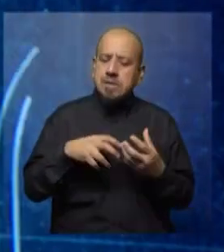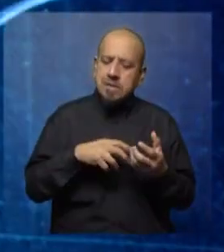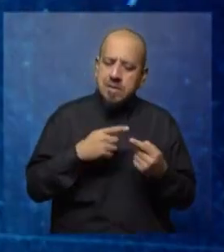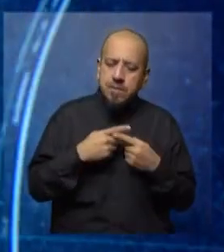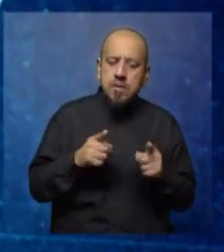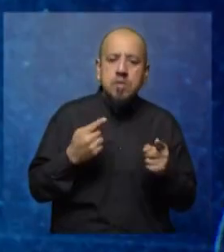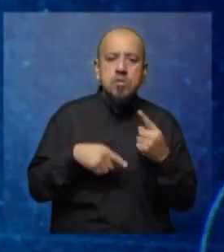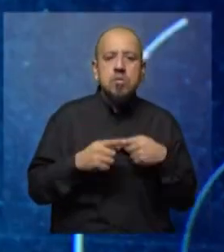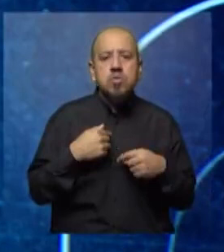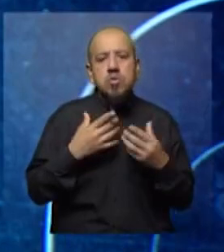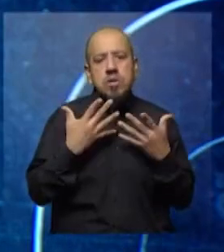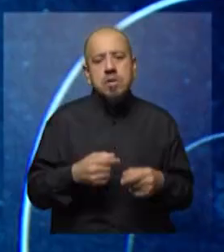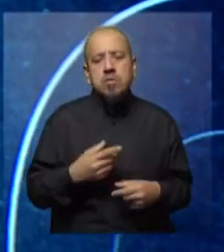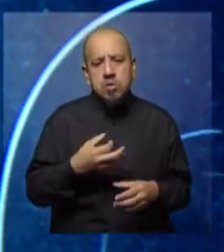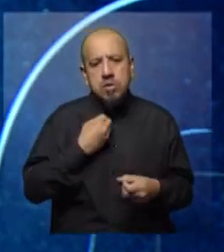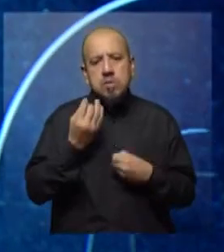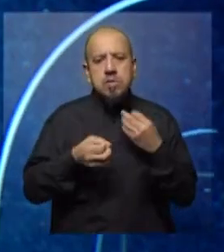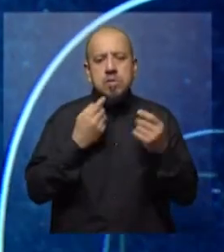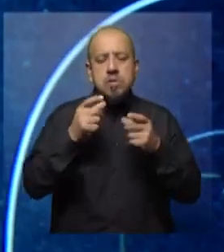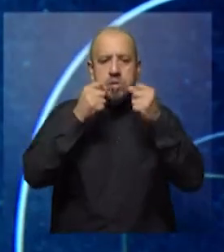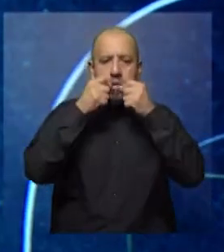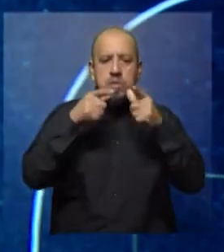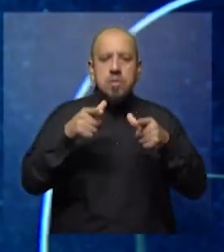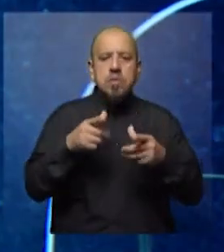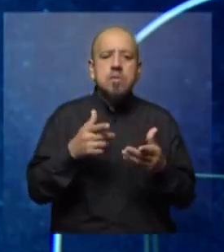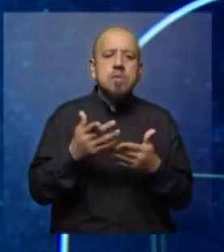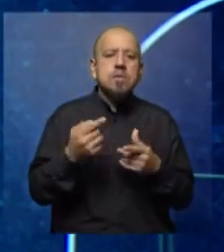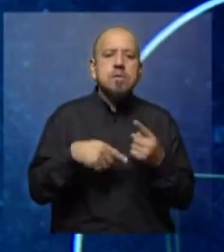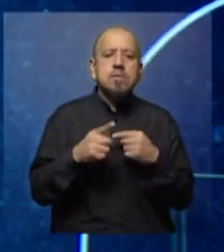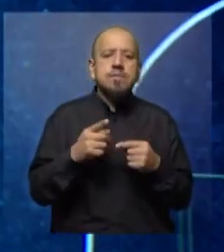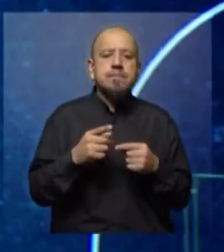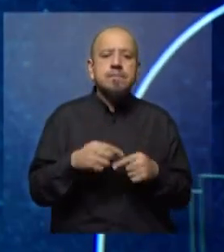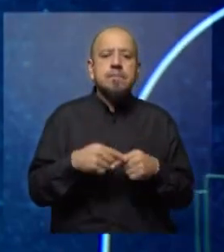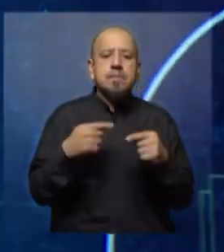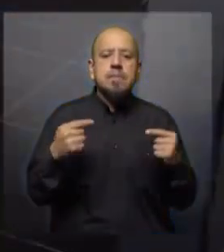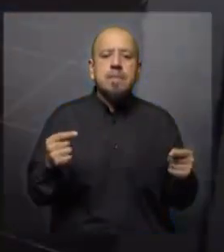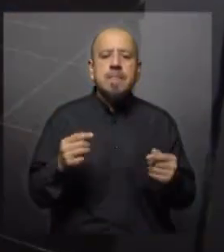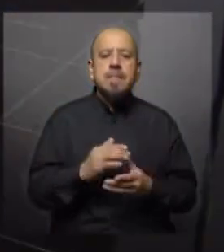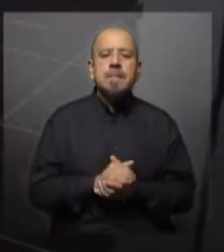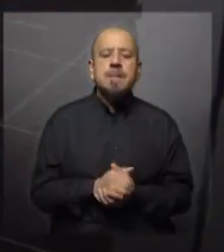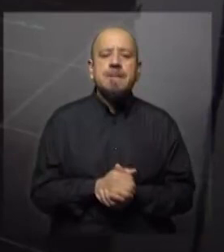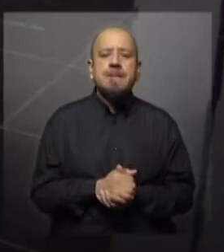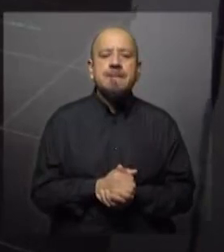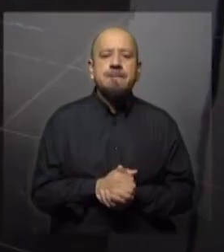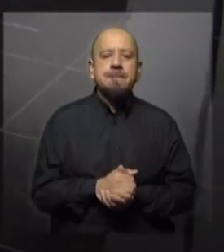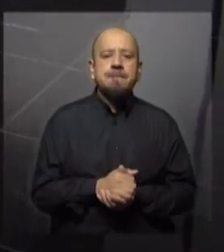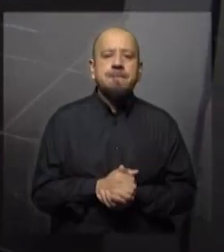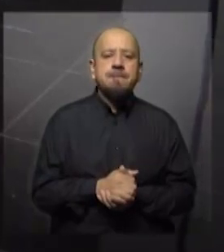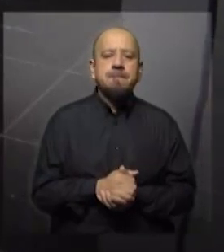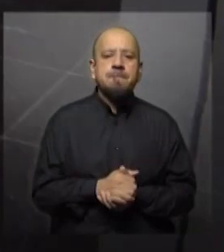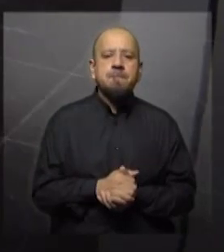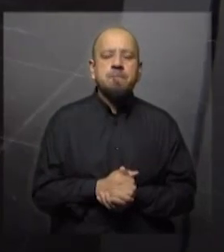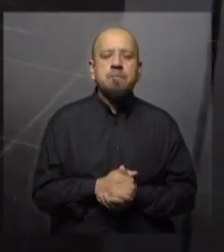queremos expresarlo a través de del lenguaje se escasez no se escapan elementos para poner un